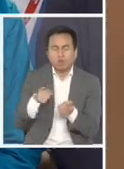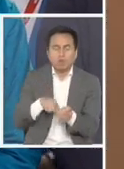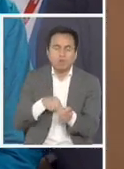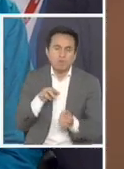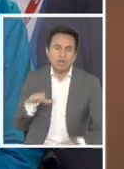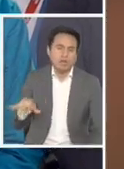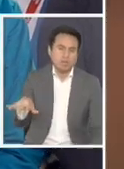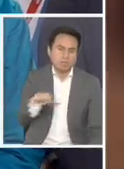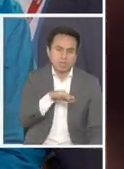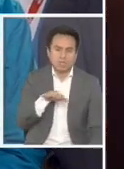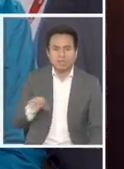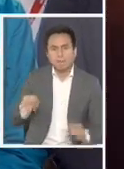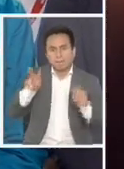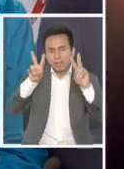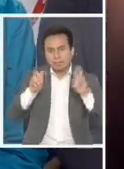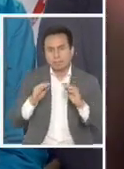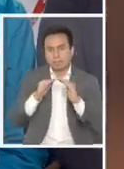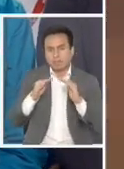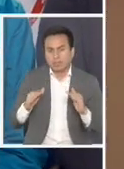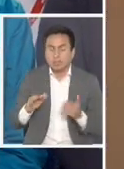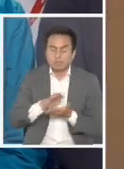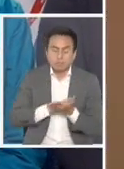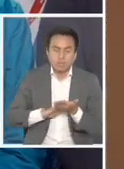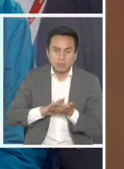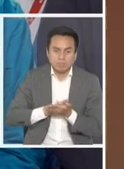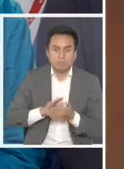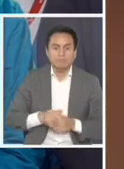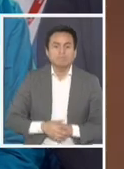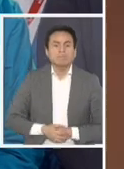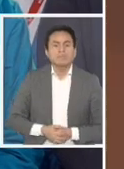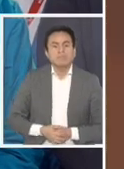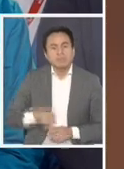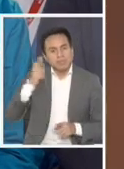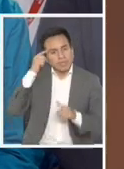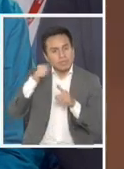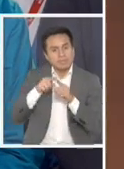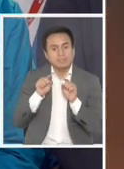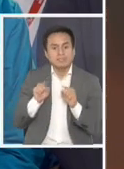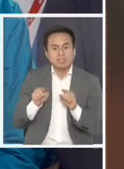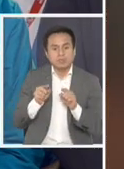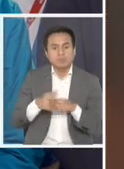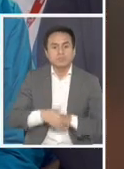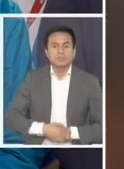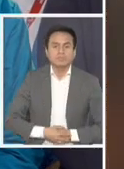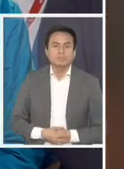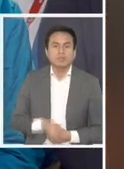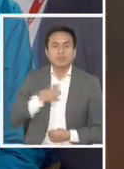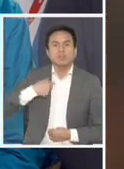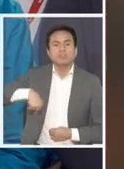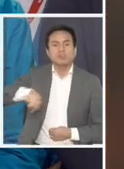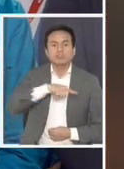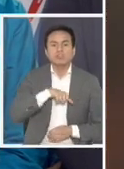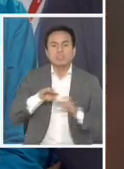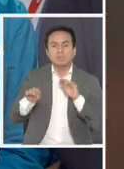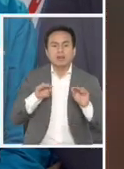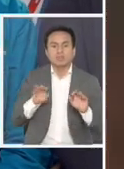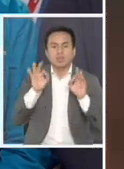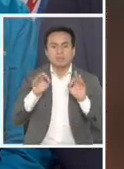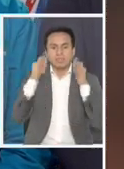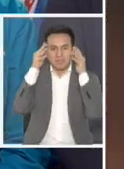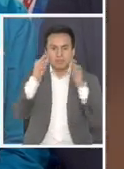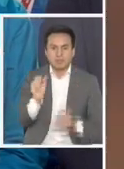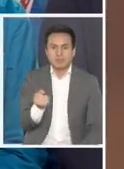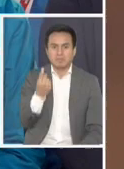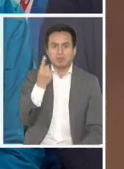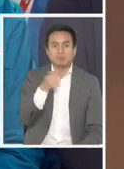la familia en materia de vivienda por ejemplo y en ese sentido nosotros hacemos un llamado bien específico